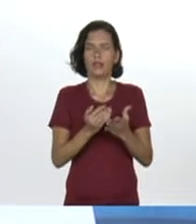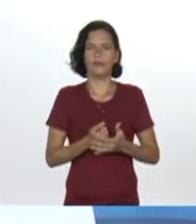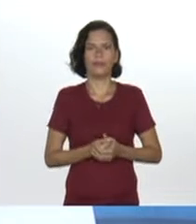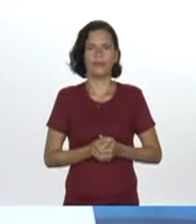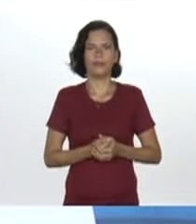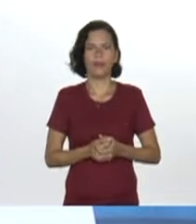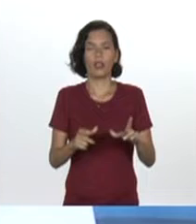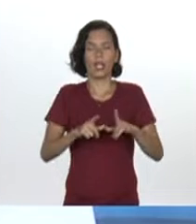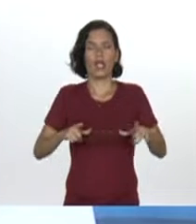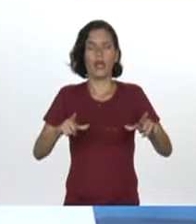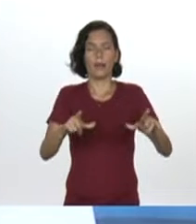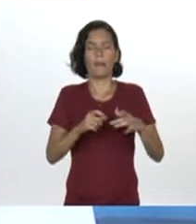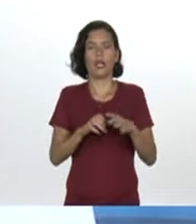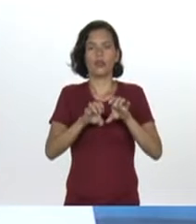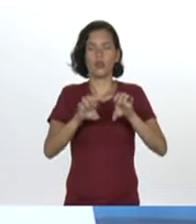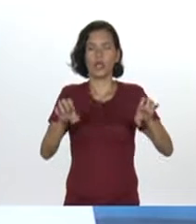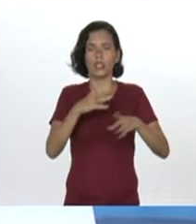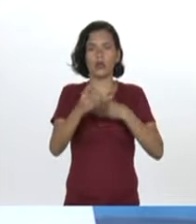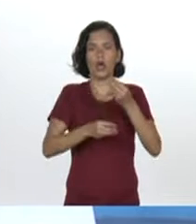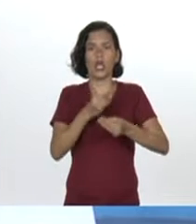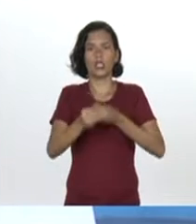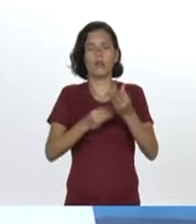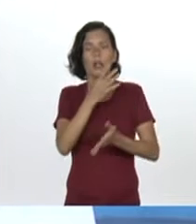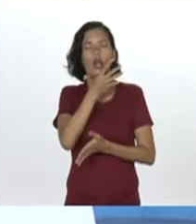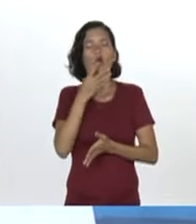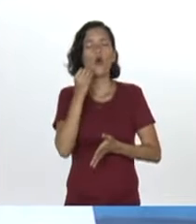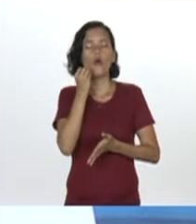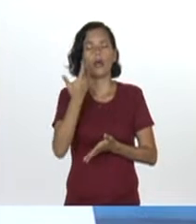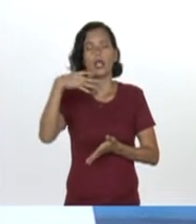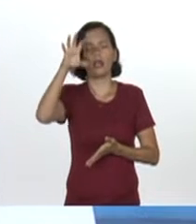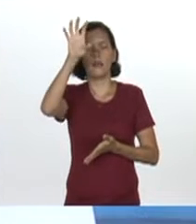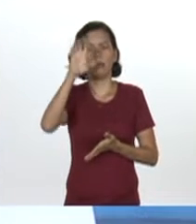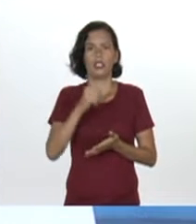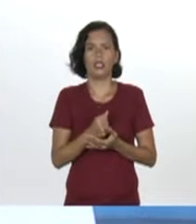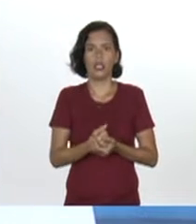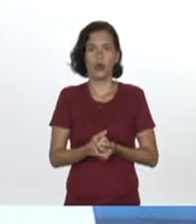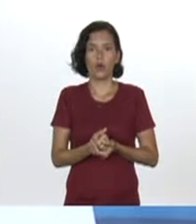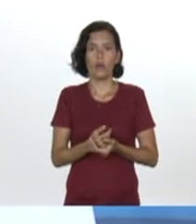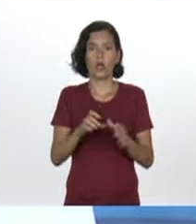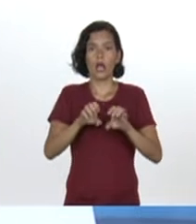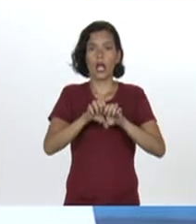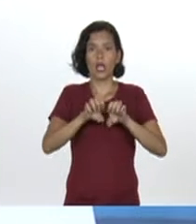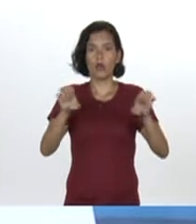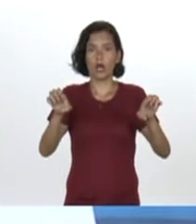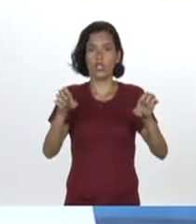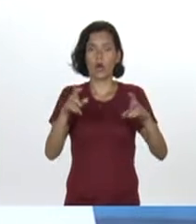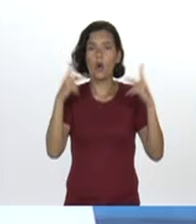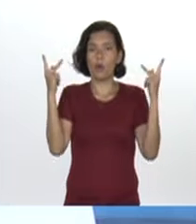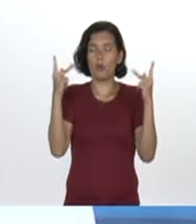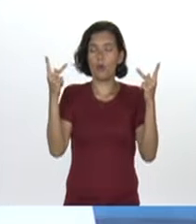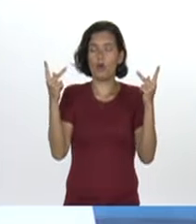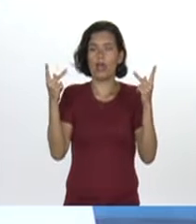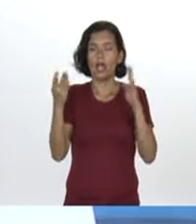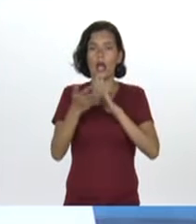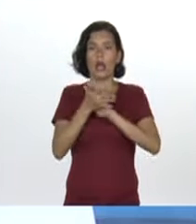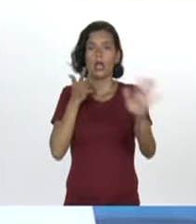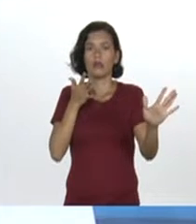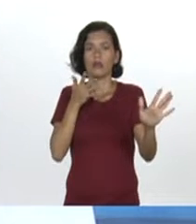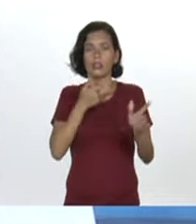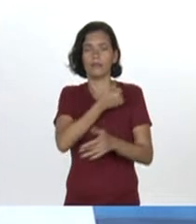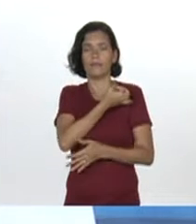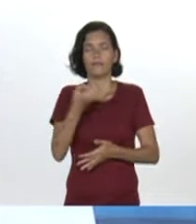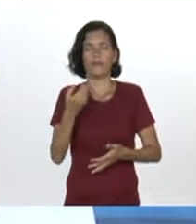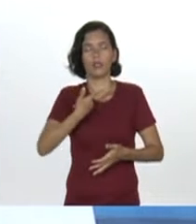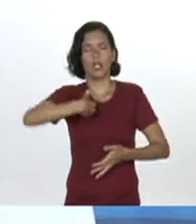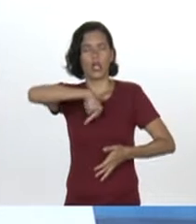una escuela. Espacio educativo dedicado a los jóvenes y adolescentes de la patria, cumpliendo con la educación pública, gratuita y de calidad en